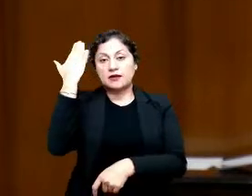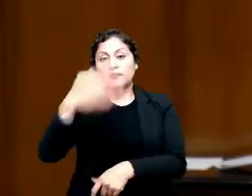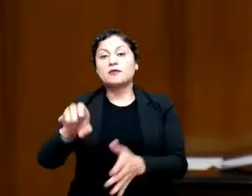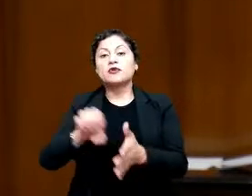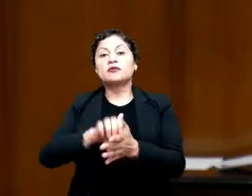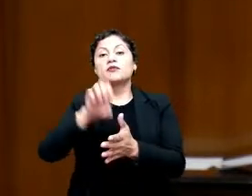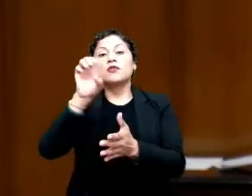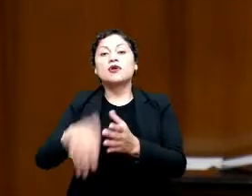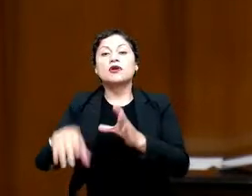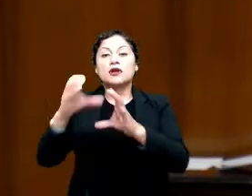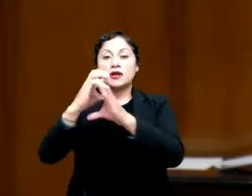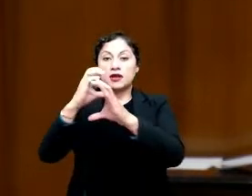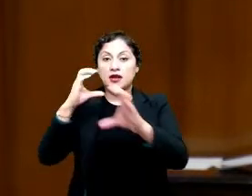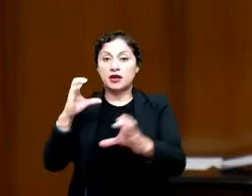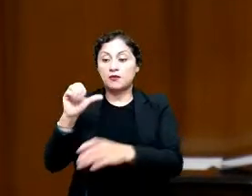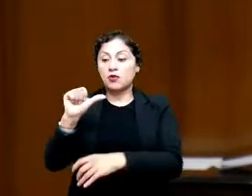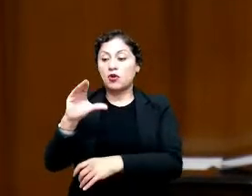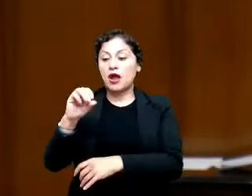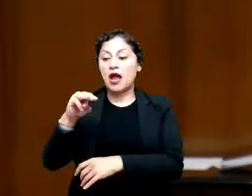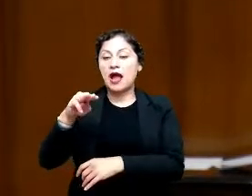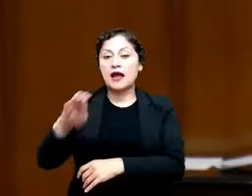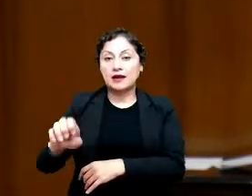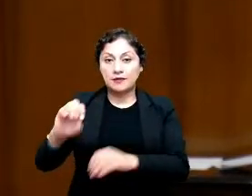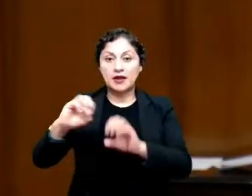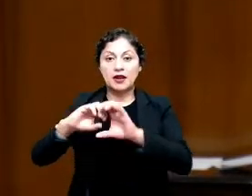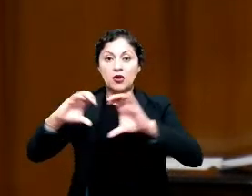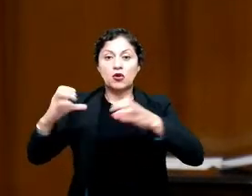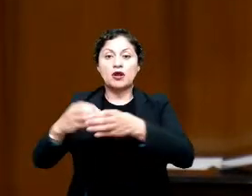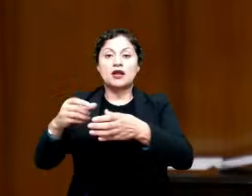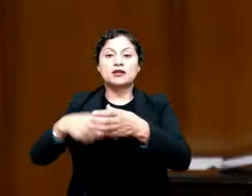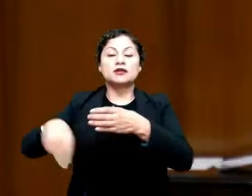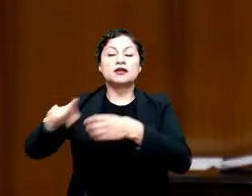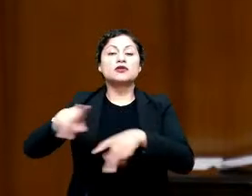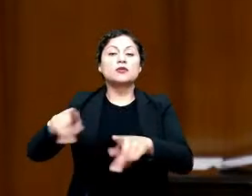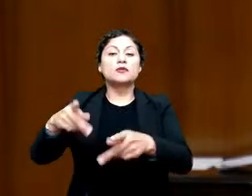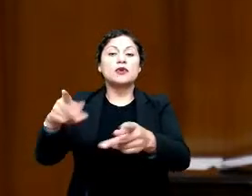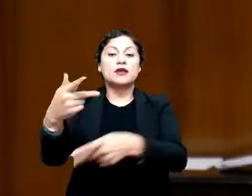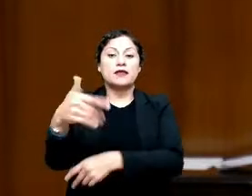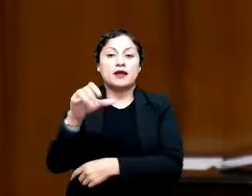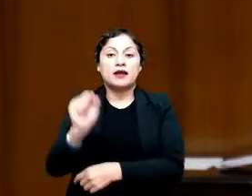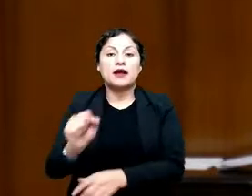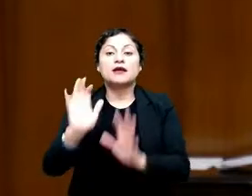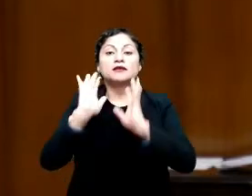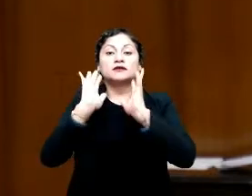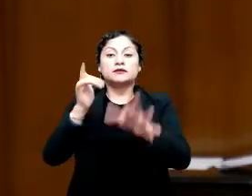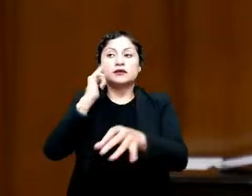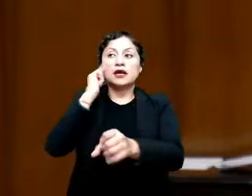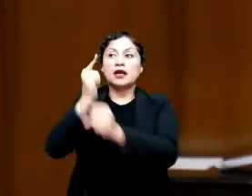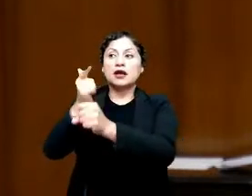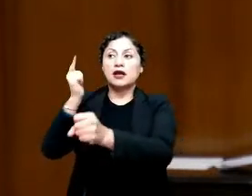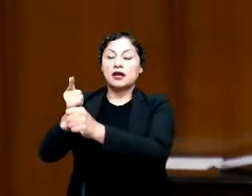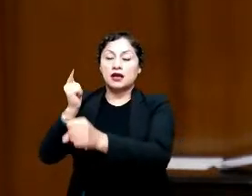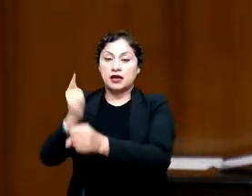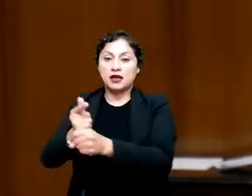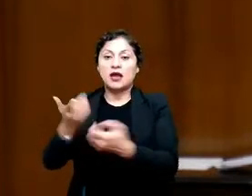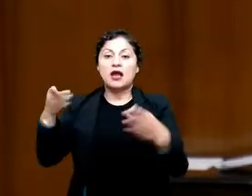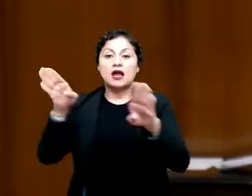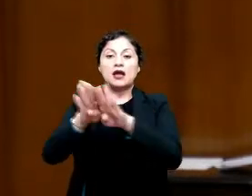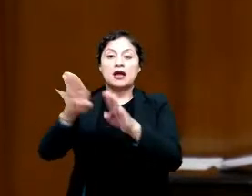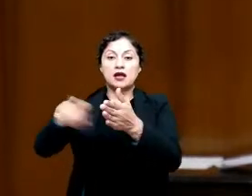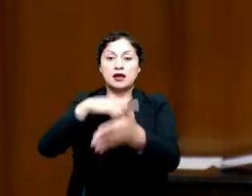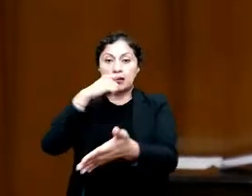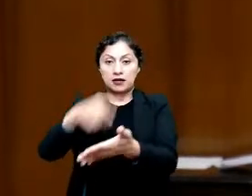de la organización ACME e intervienen en algunas construcciones para quitar los letreros de suspensión por parte de ACME e